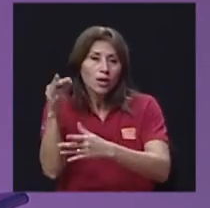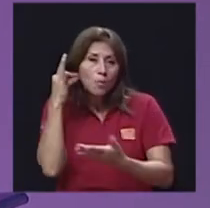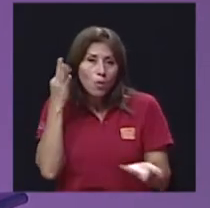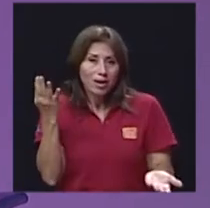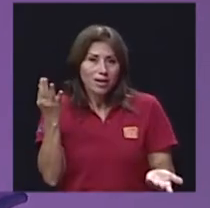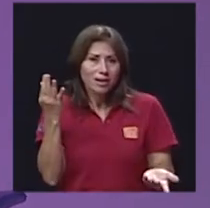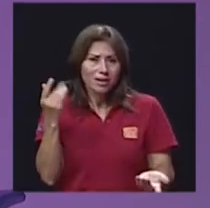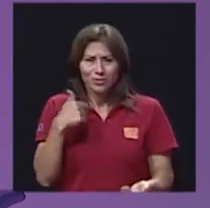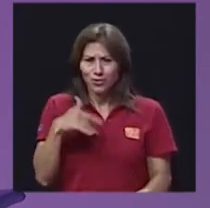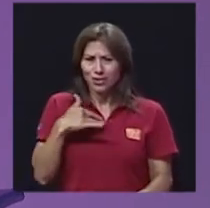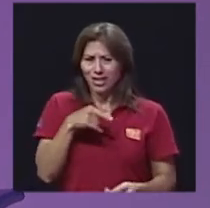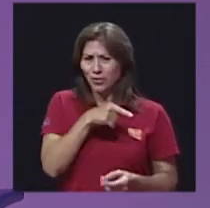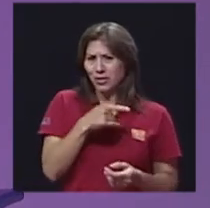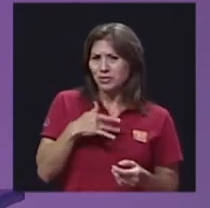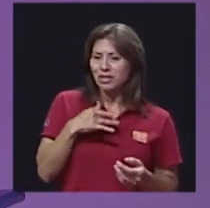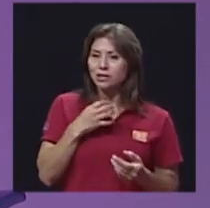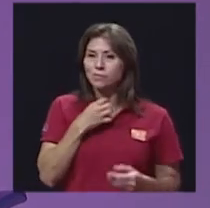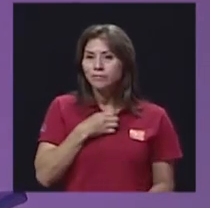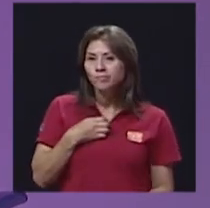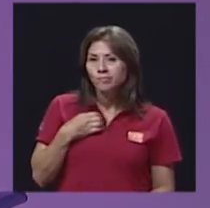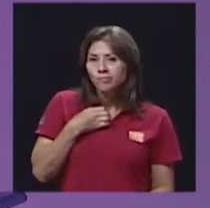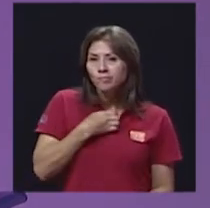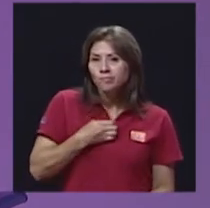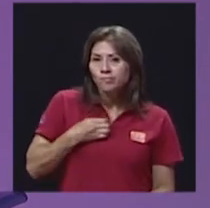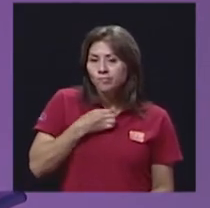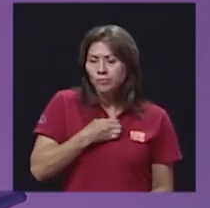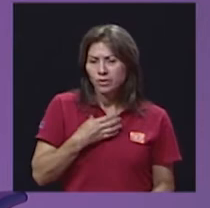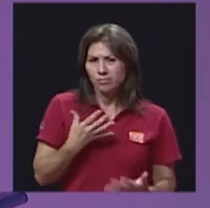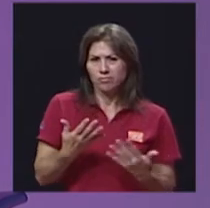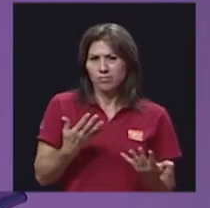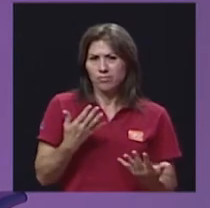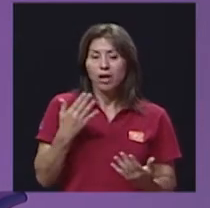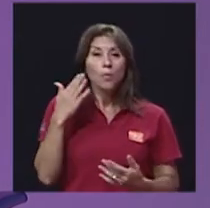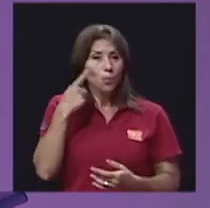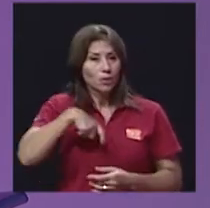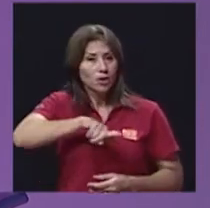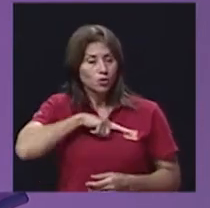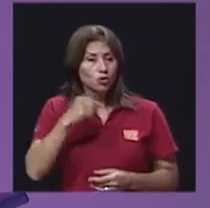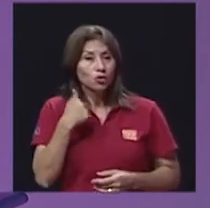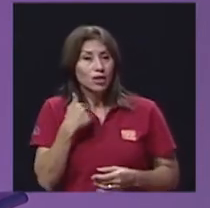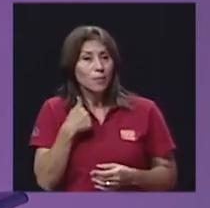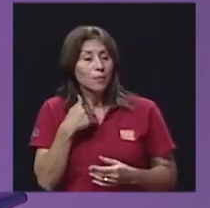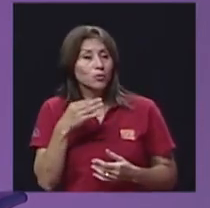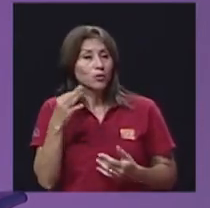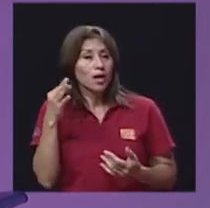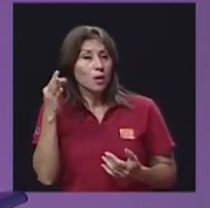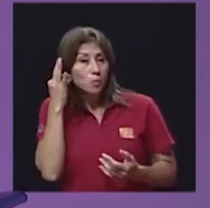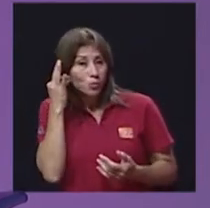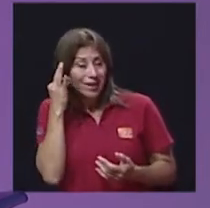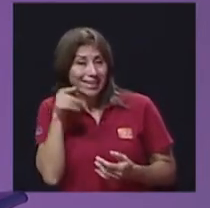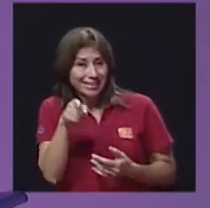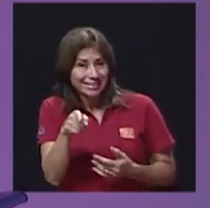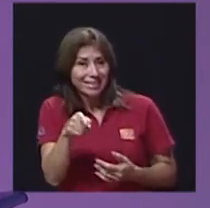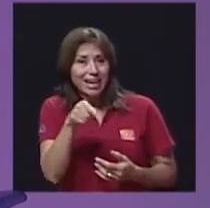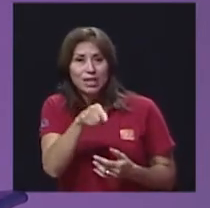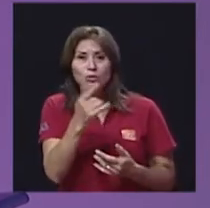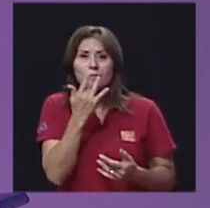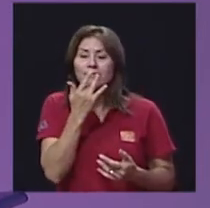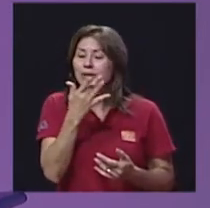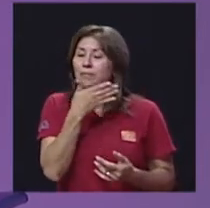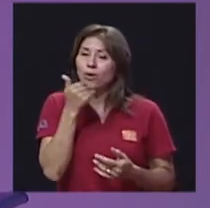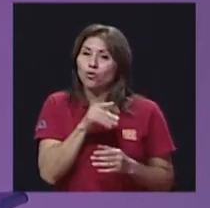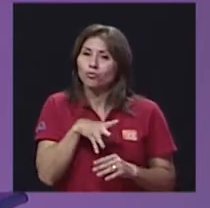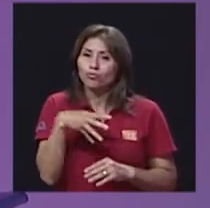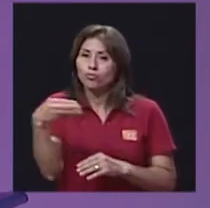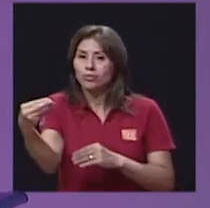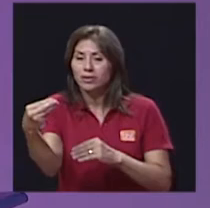en donde las muchachas se han ido con sus padres porque oyen que qué lindo se los ponen, ¿no? Yo sí le voy a